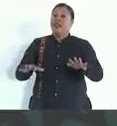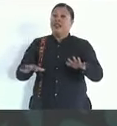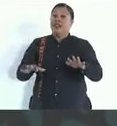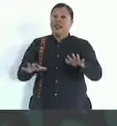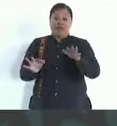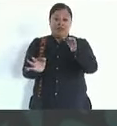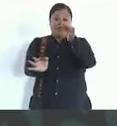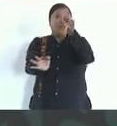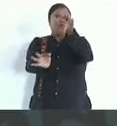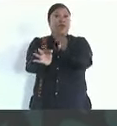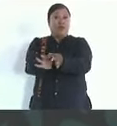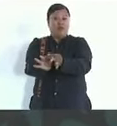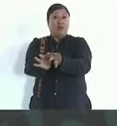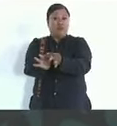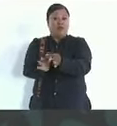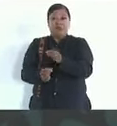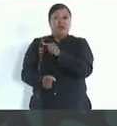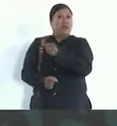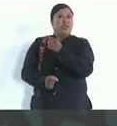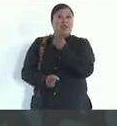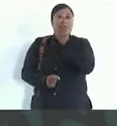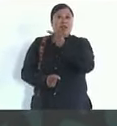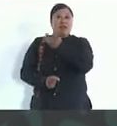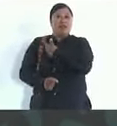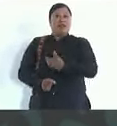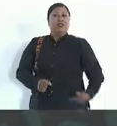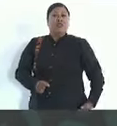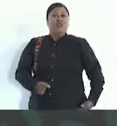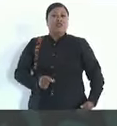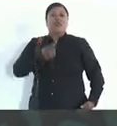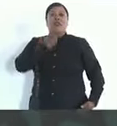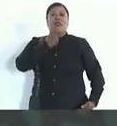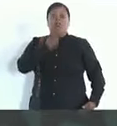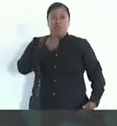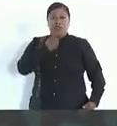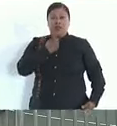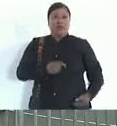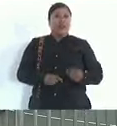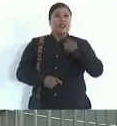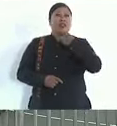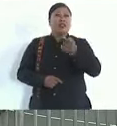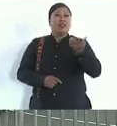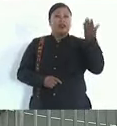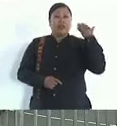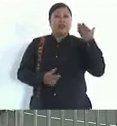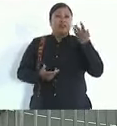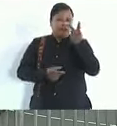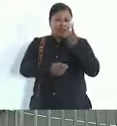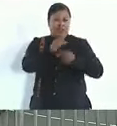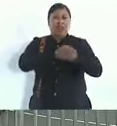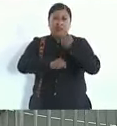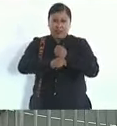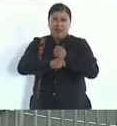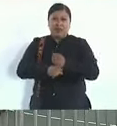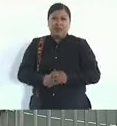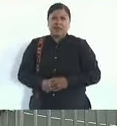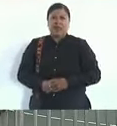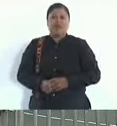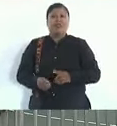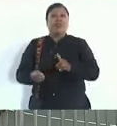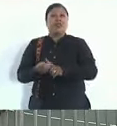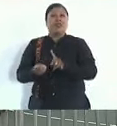se cumple la palabra del presidente López Obrador, manifestada hace 2 años aquí en la